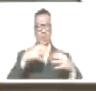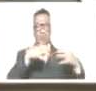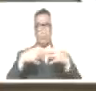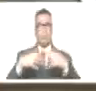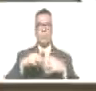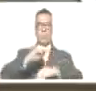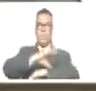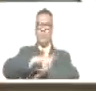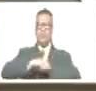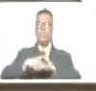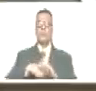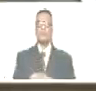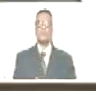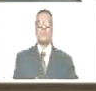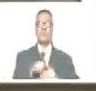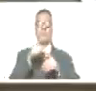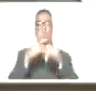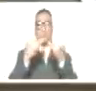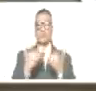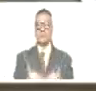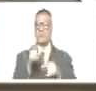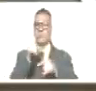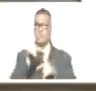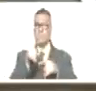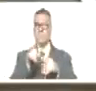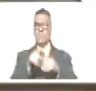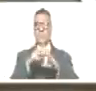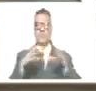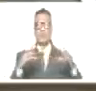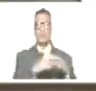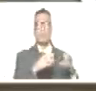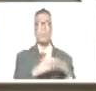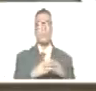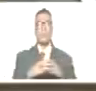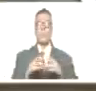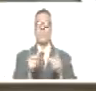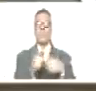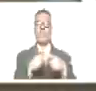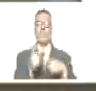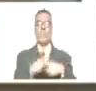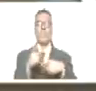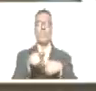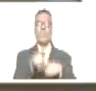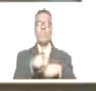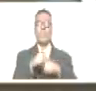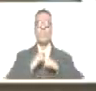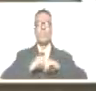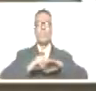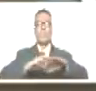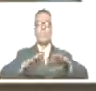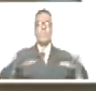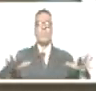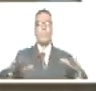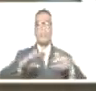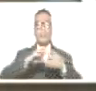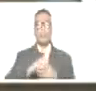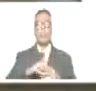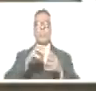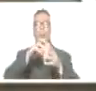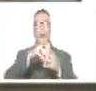corrupción, ya que es uno de los flagelos que, como cáncer, se expande, corroe y carcome